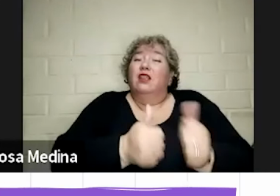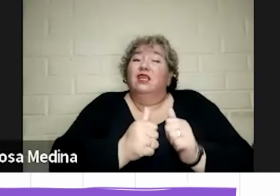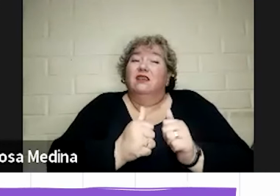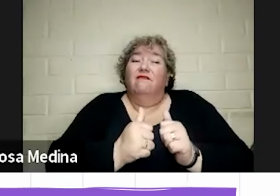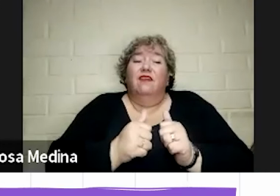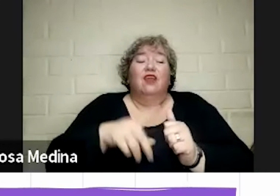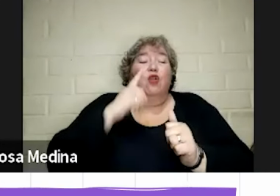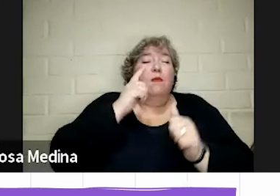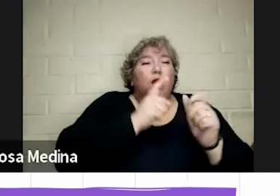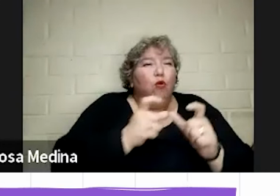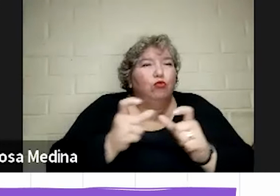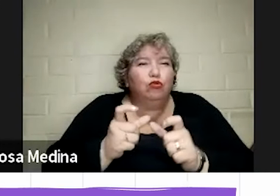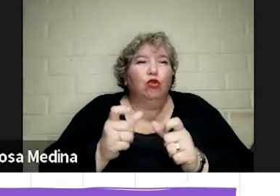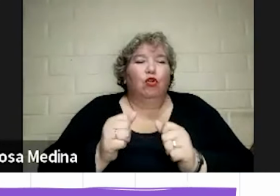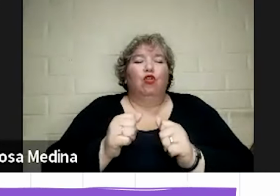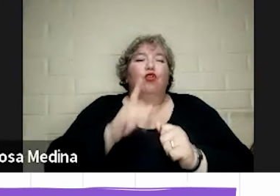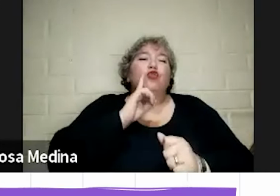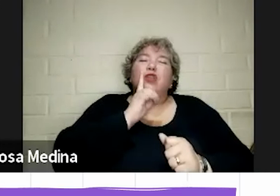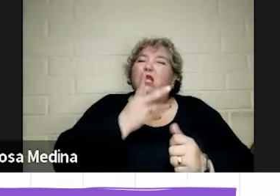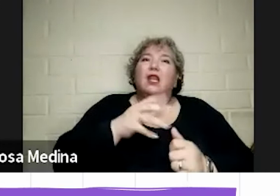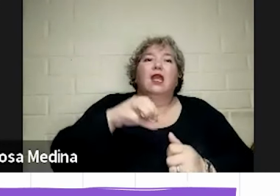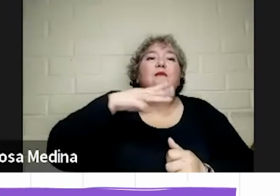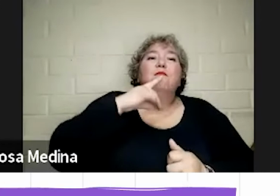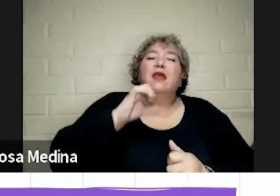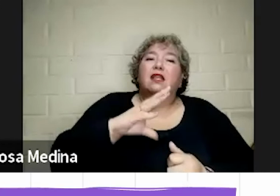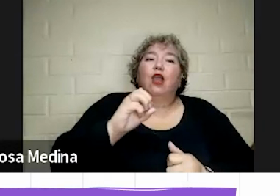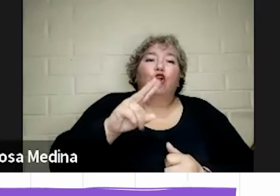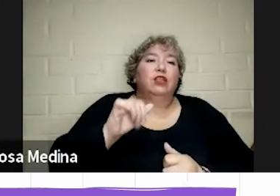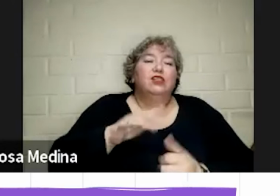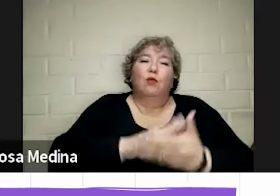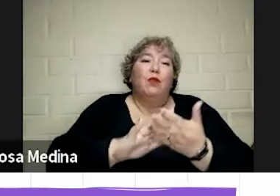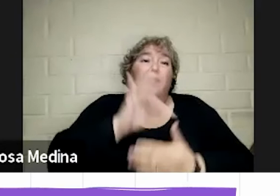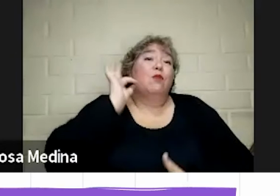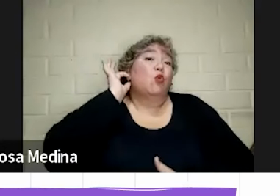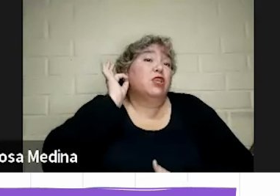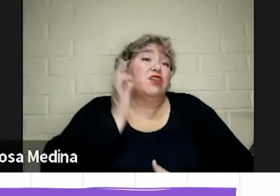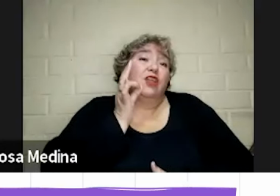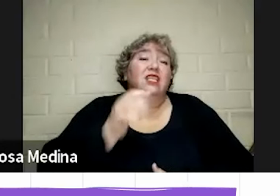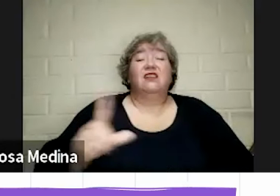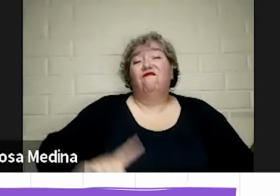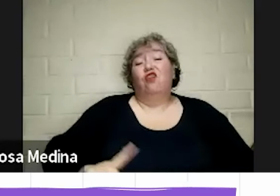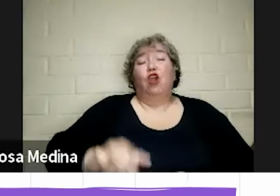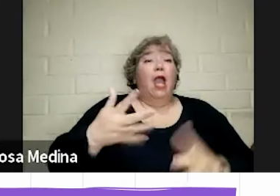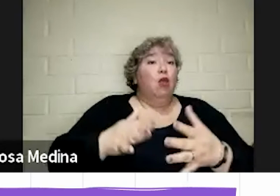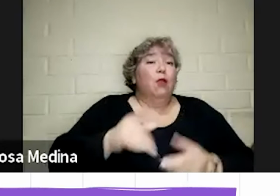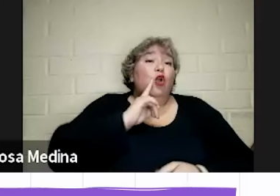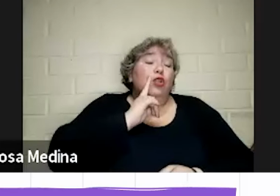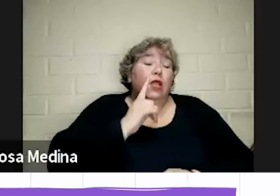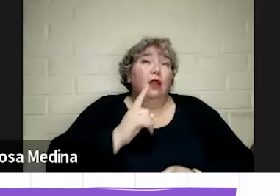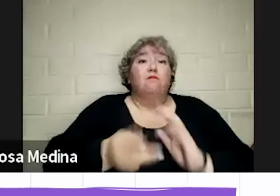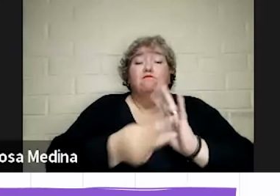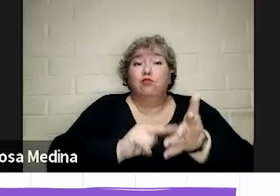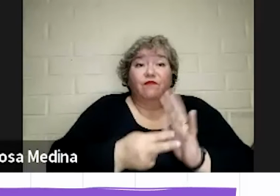monitoreo, de metacognición. Una niña como la del medio que poníamos que era floja, a lo mejor tiene dificultades de atención, dificultades a